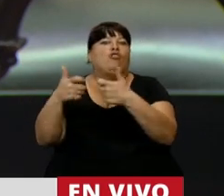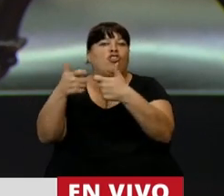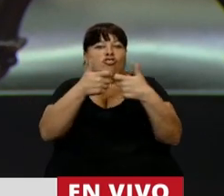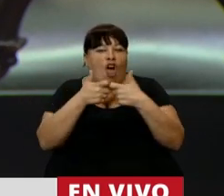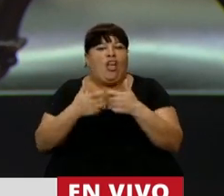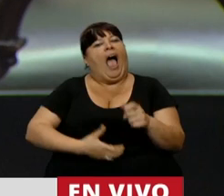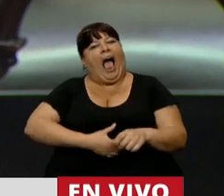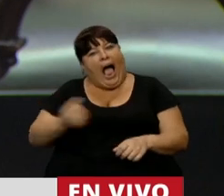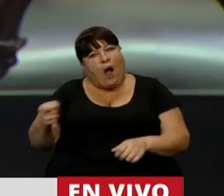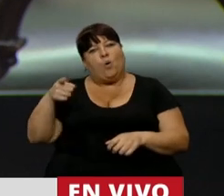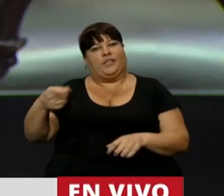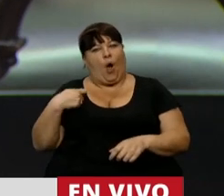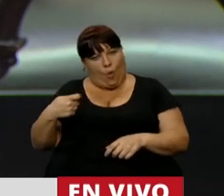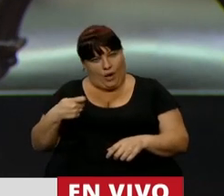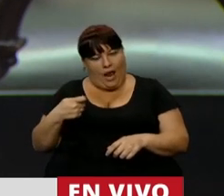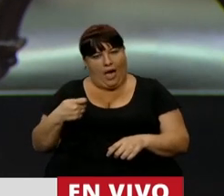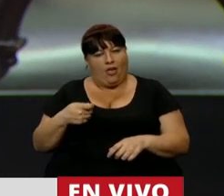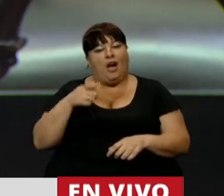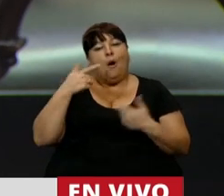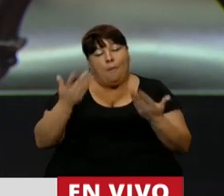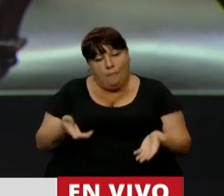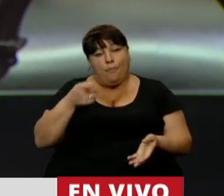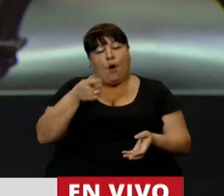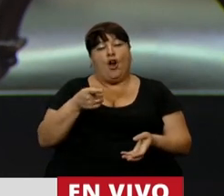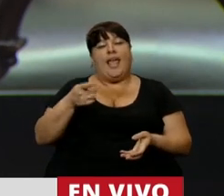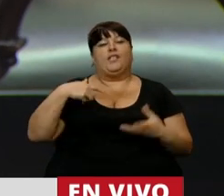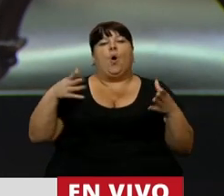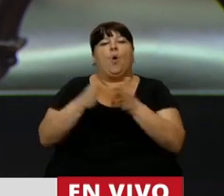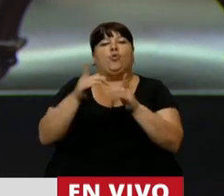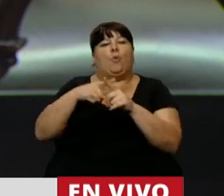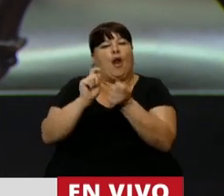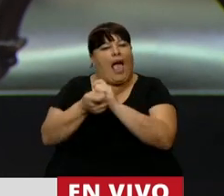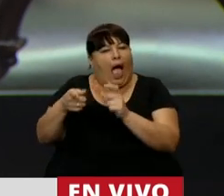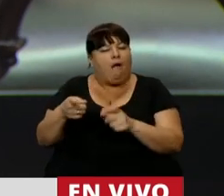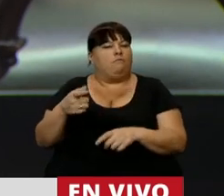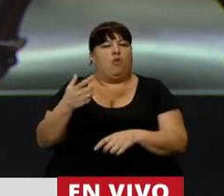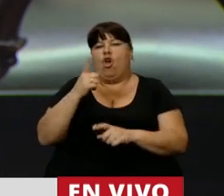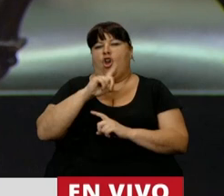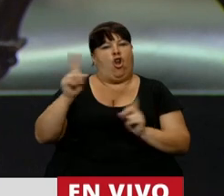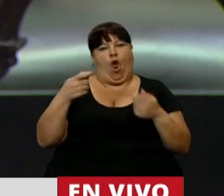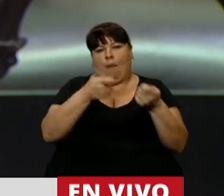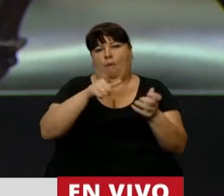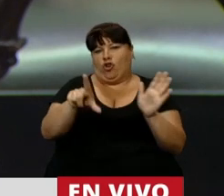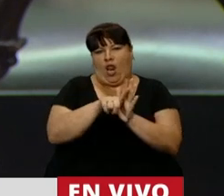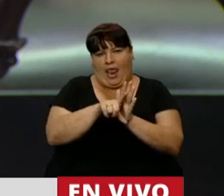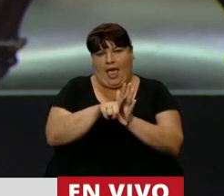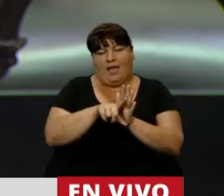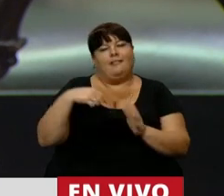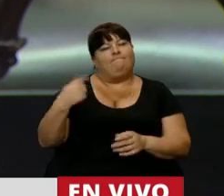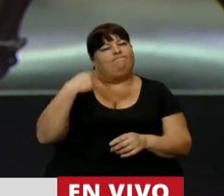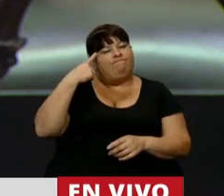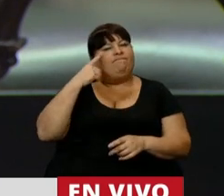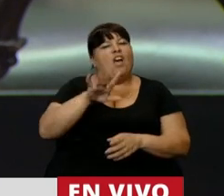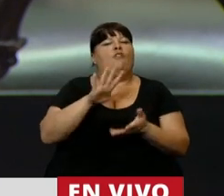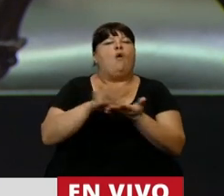socios, ajustan a los jubilados. Es el motivo por el cual, desde Junto por el Cambio, no vamos a acompañar esta ley, porque entendemos